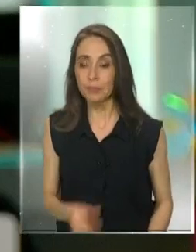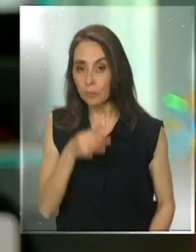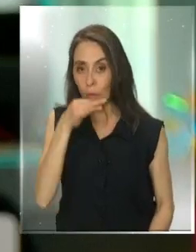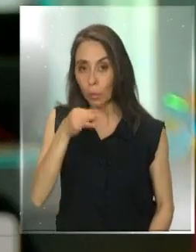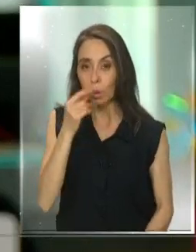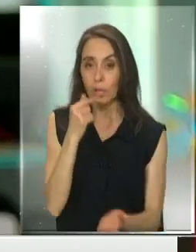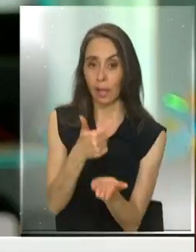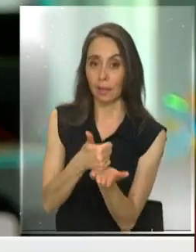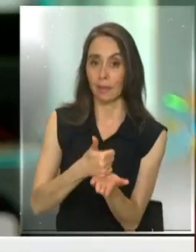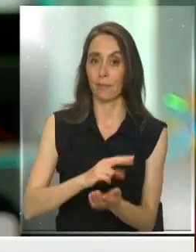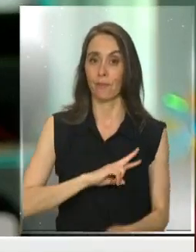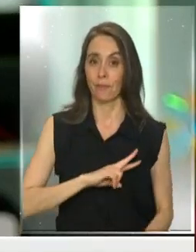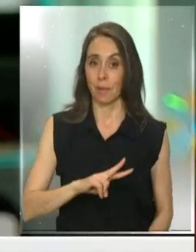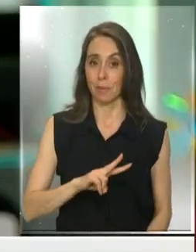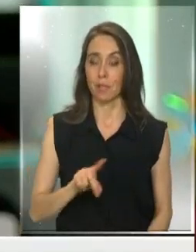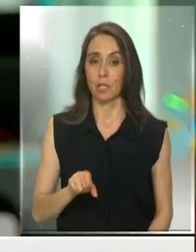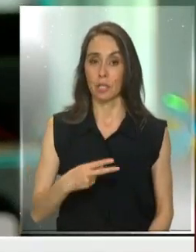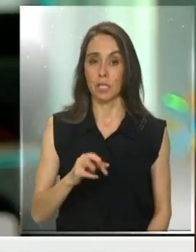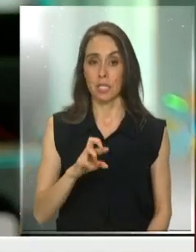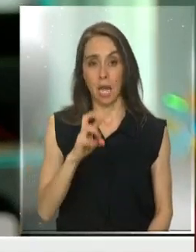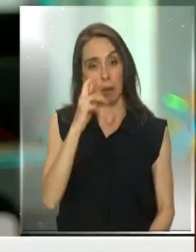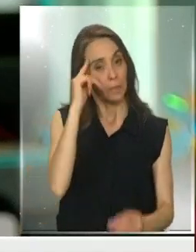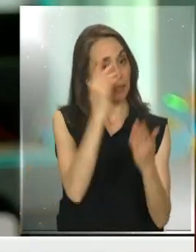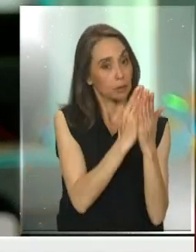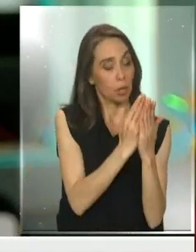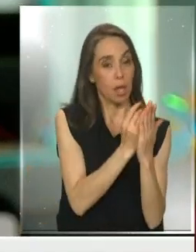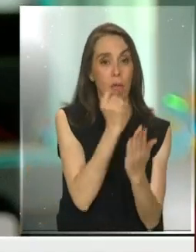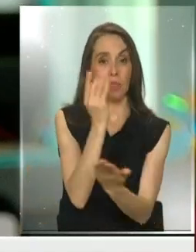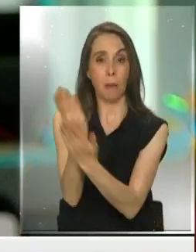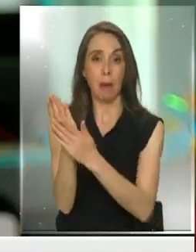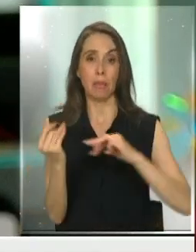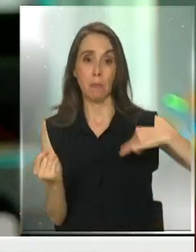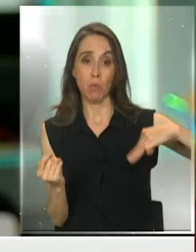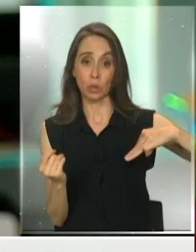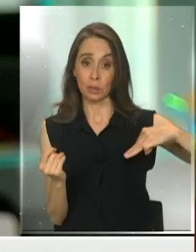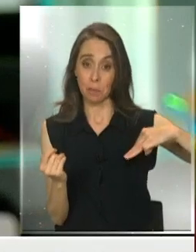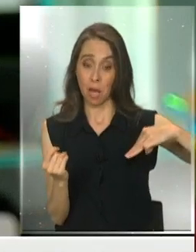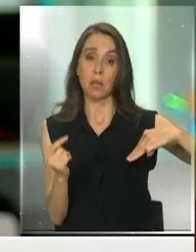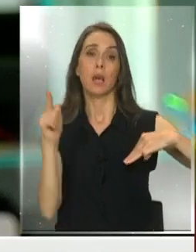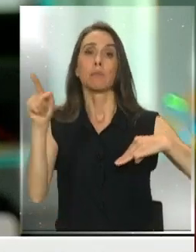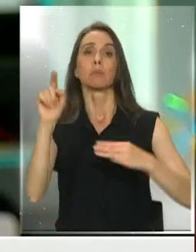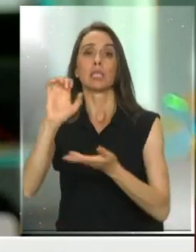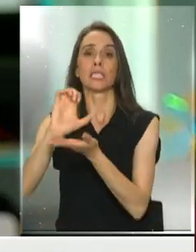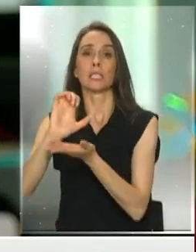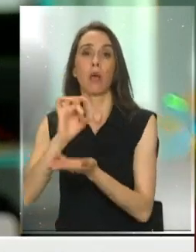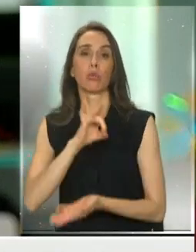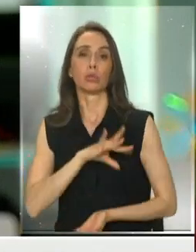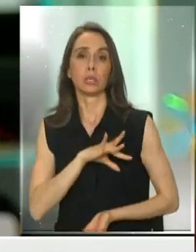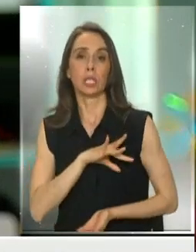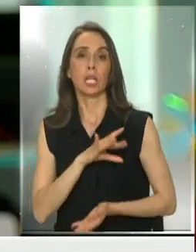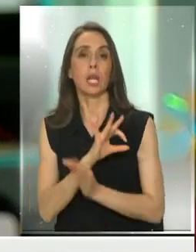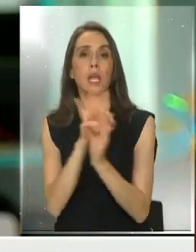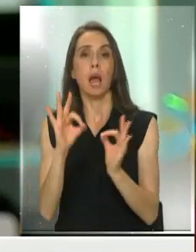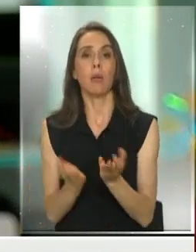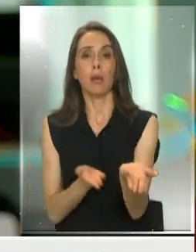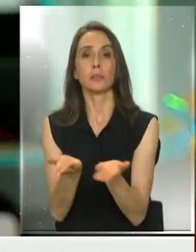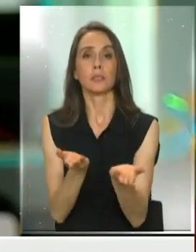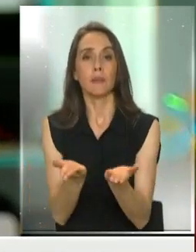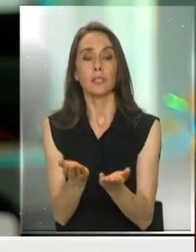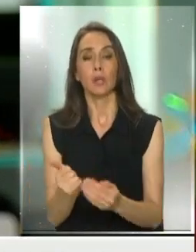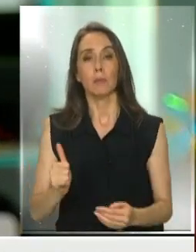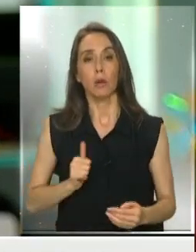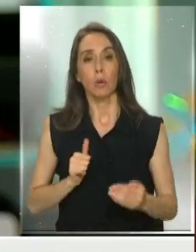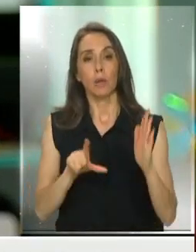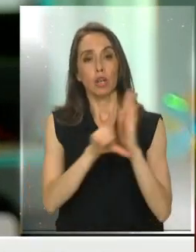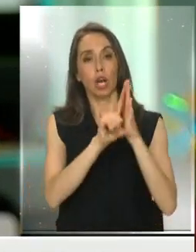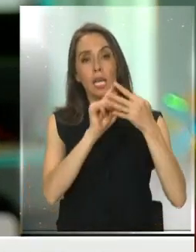Le contamos ahora que el alcalde de Valparaíso, Jorge Charp, estudia demandar como municipalidad al Estado de Chile por falta de servicio en el